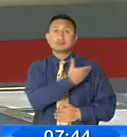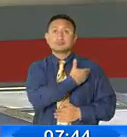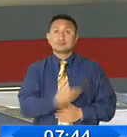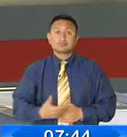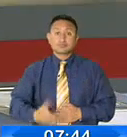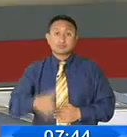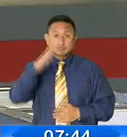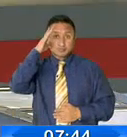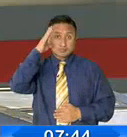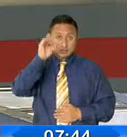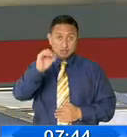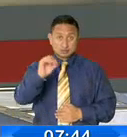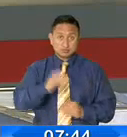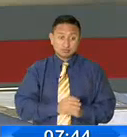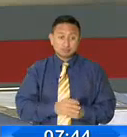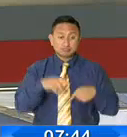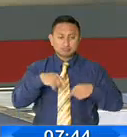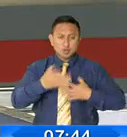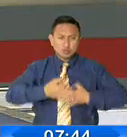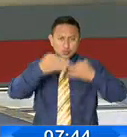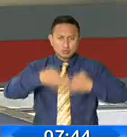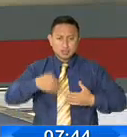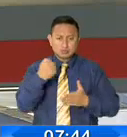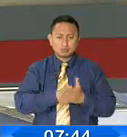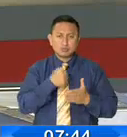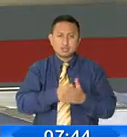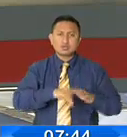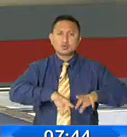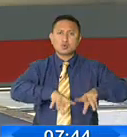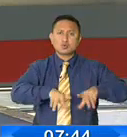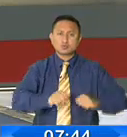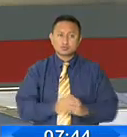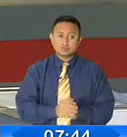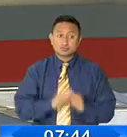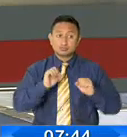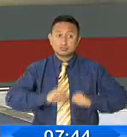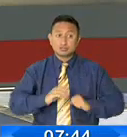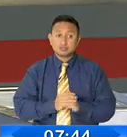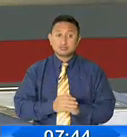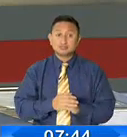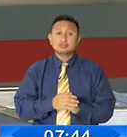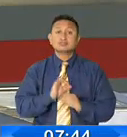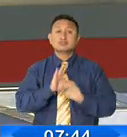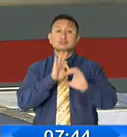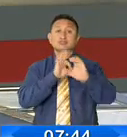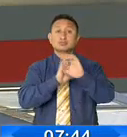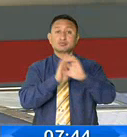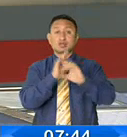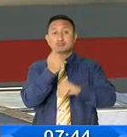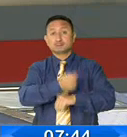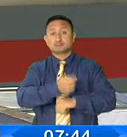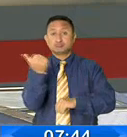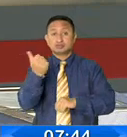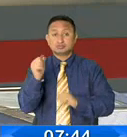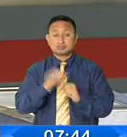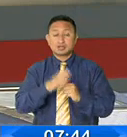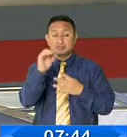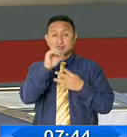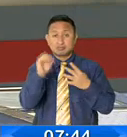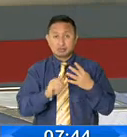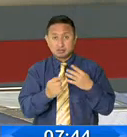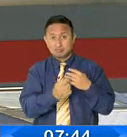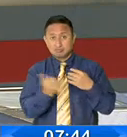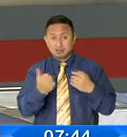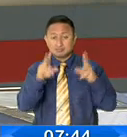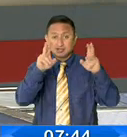Ecuador, Guillermo Lasso, ratifica su lucha contra la corrupción, la eliminación del Consejo de Participación Ciudadana y la CENESID. Este y otros